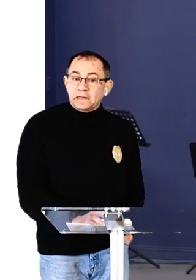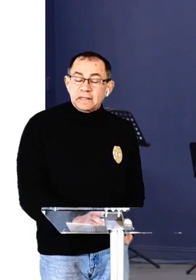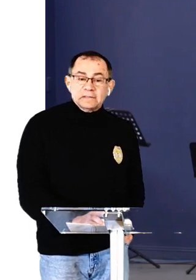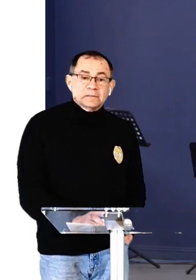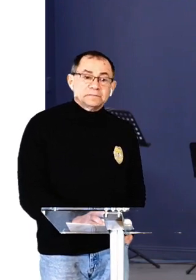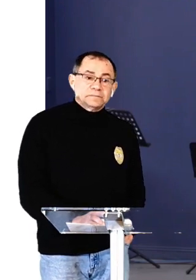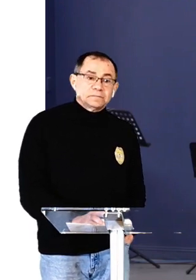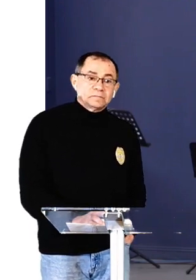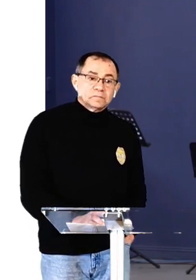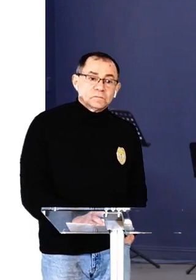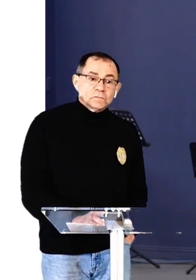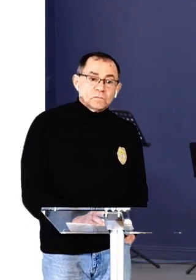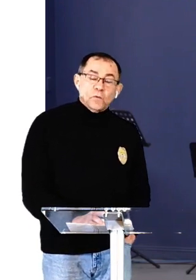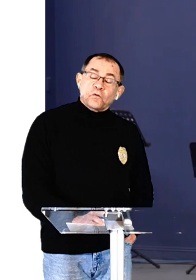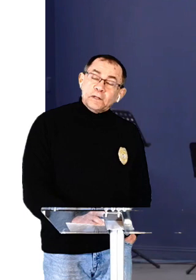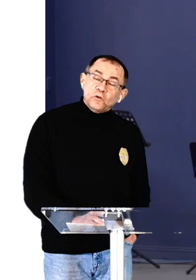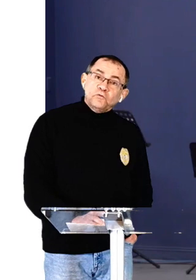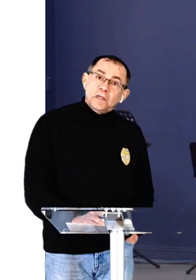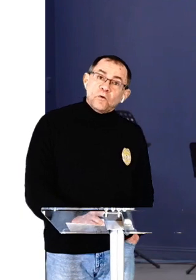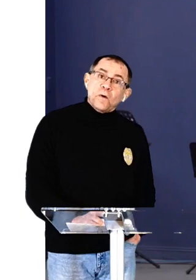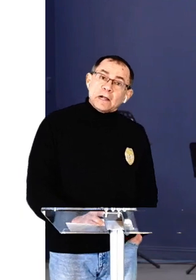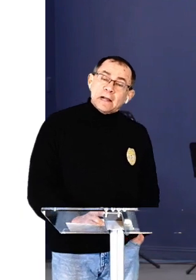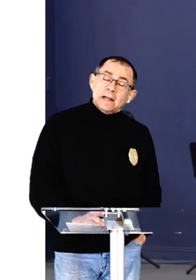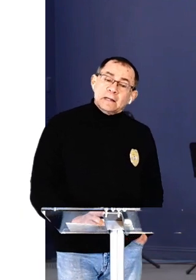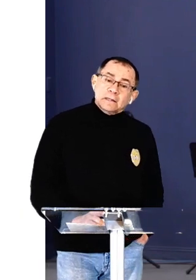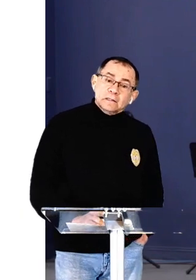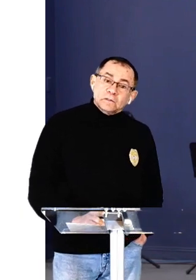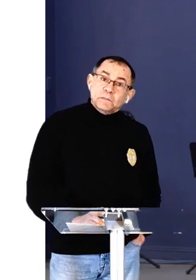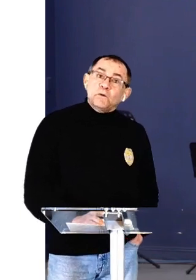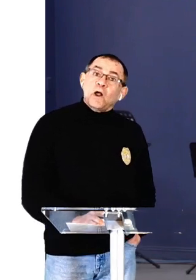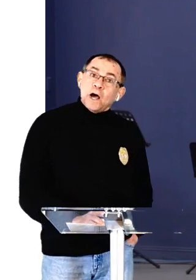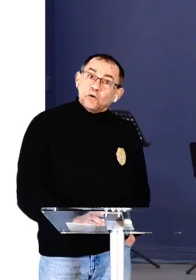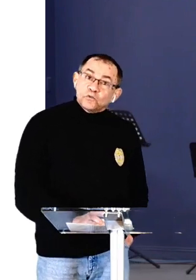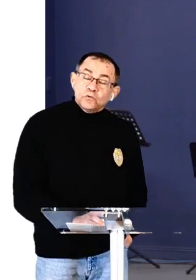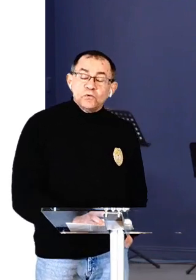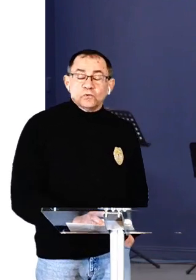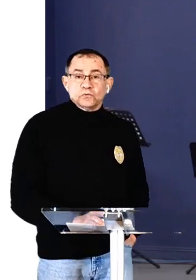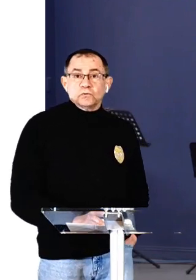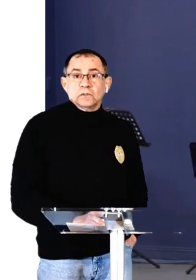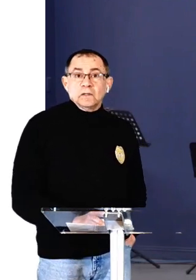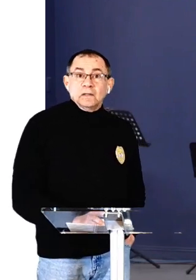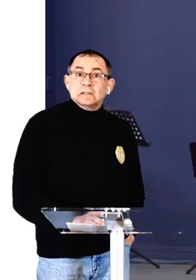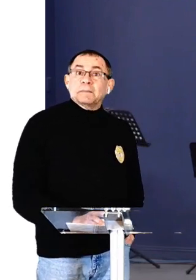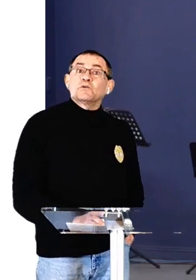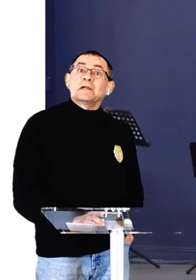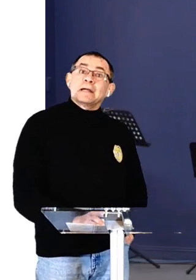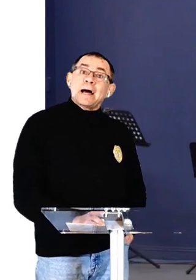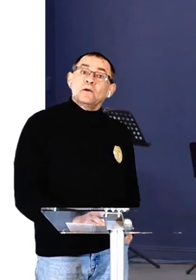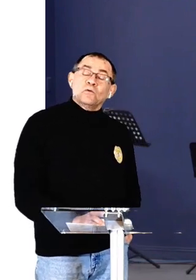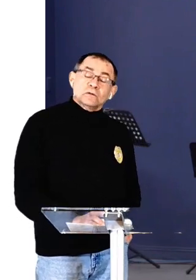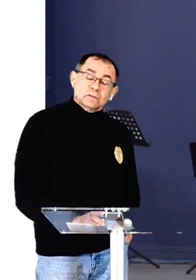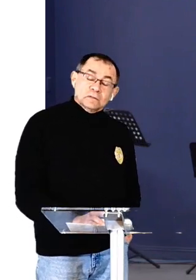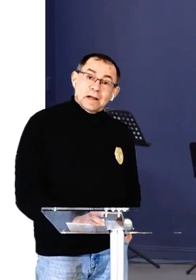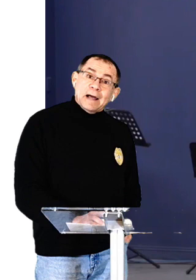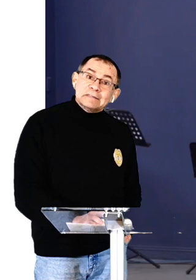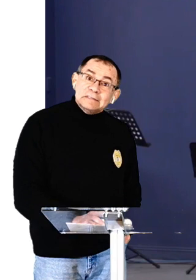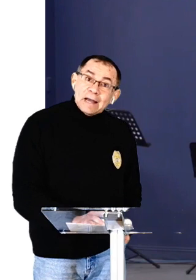No lo rechace. Cuando Cristo llegó acá... vino a los suyos, tremendo